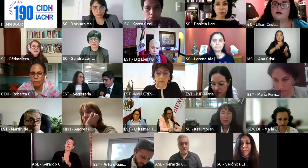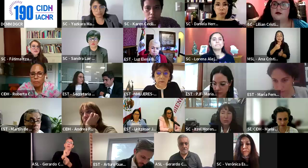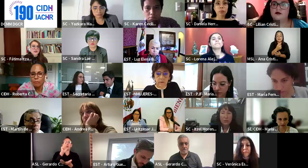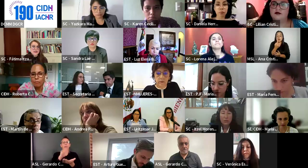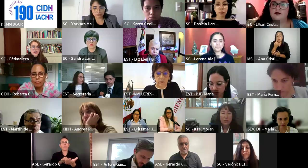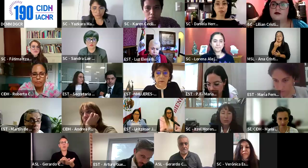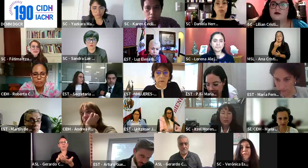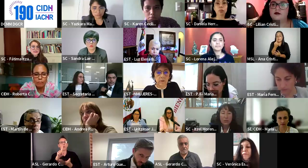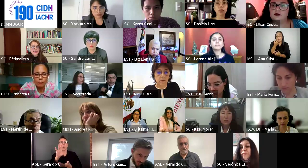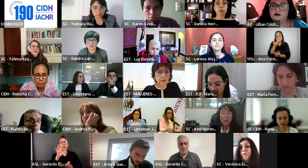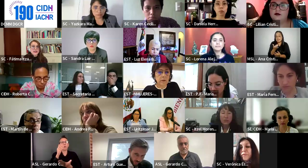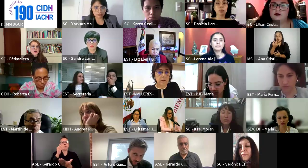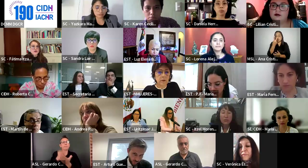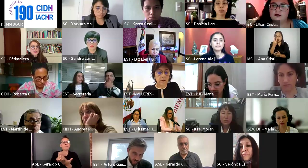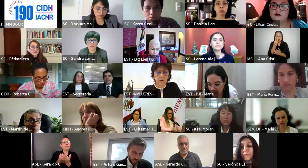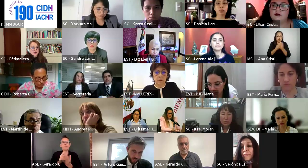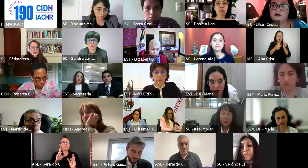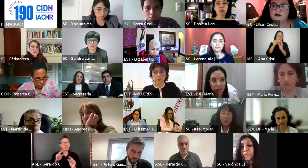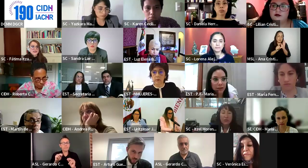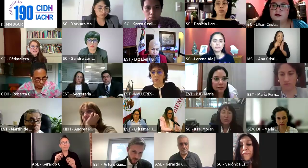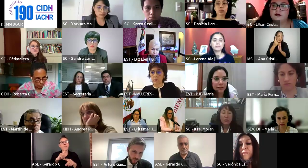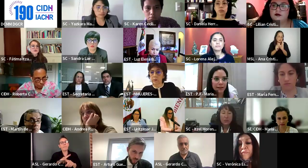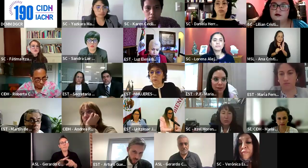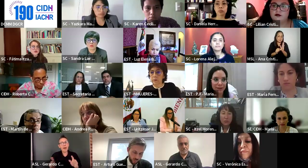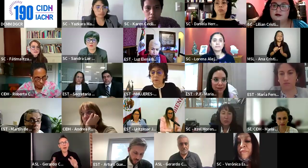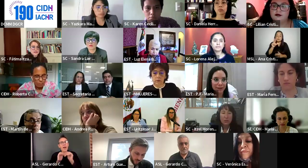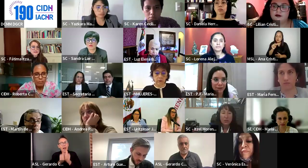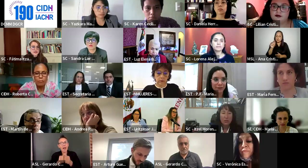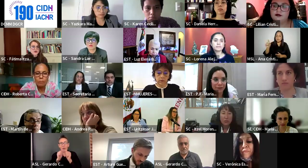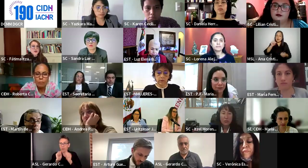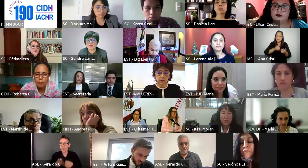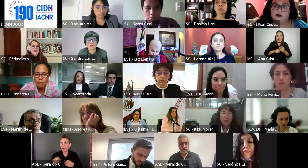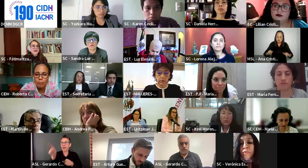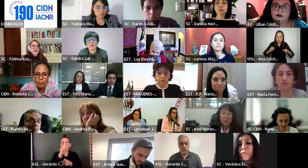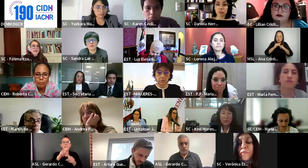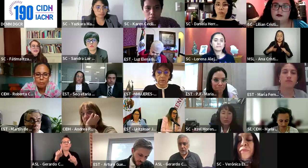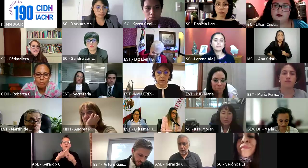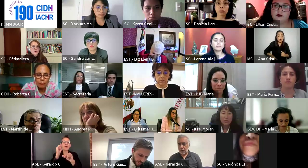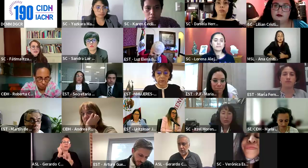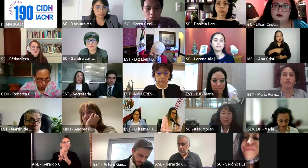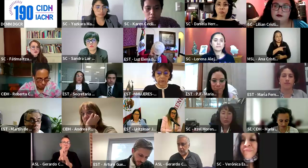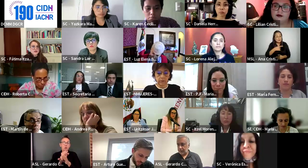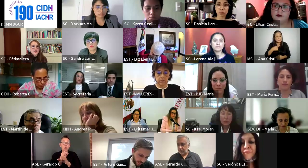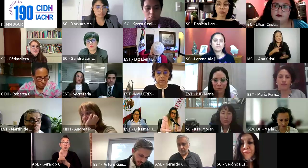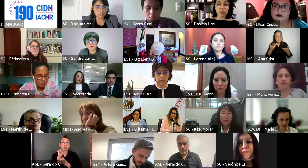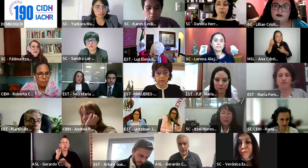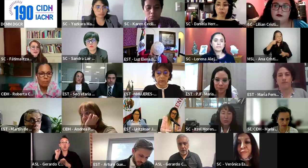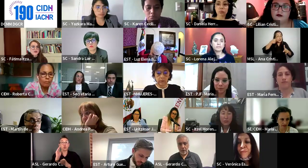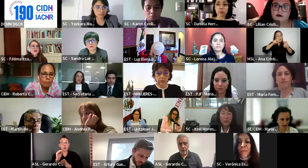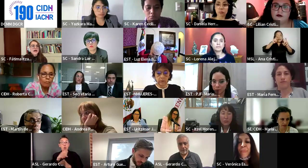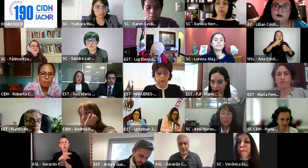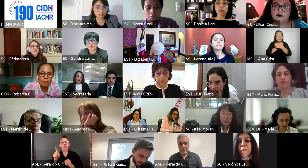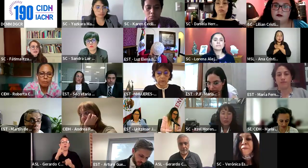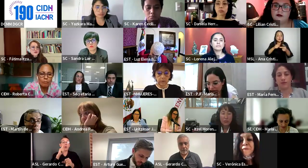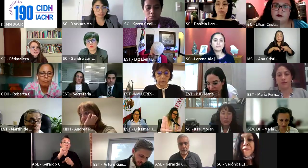bimestrales, sino que realmente se generen condiciones desde las instituciones del estado para que en educación,